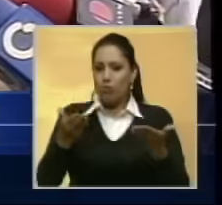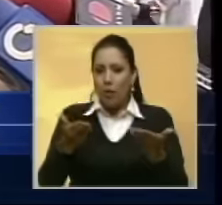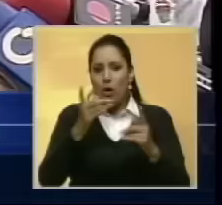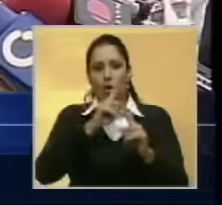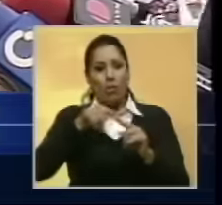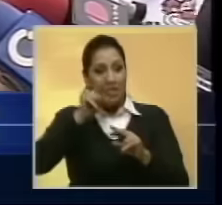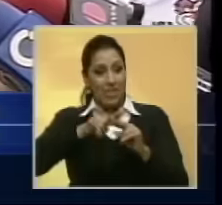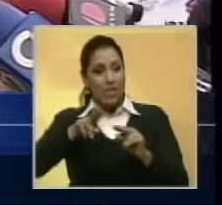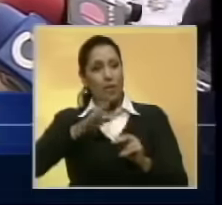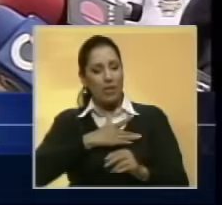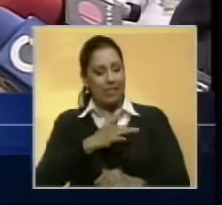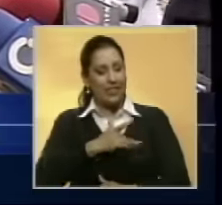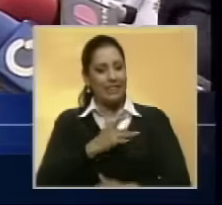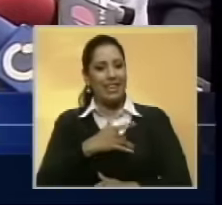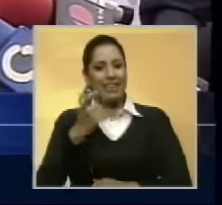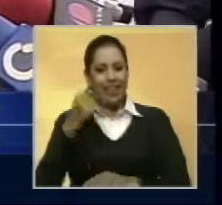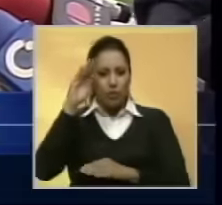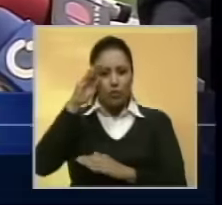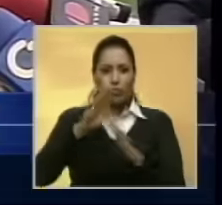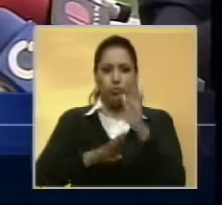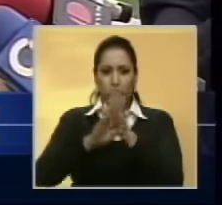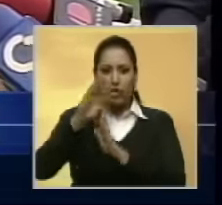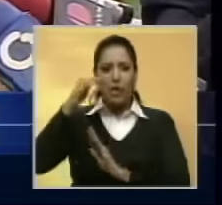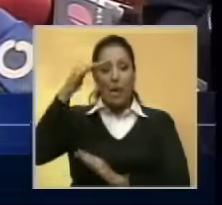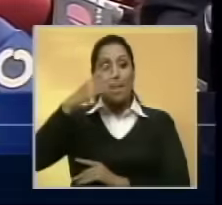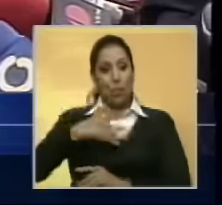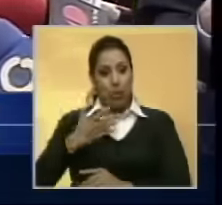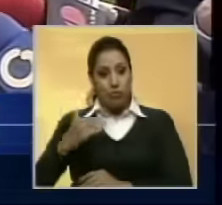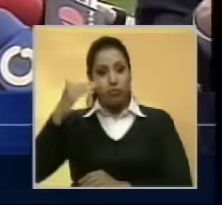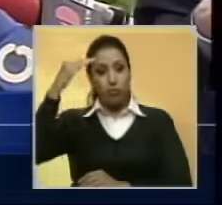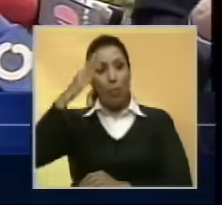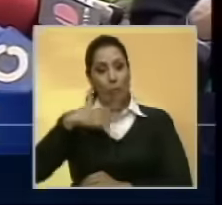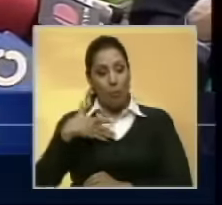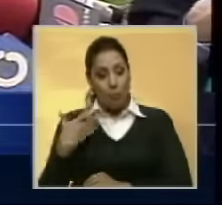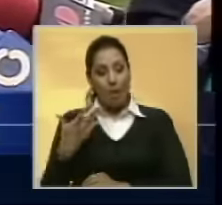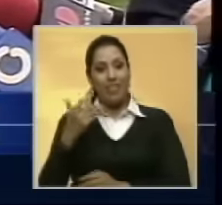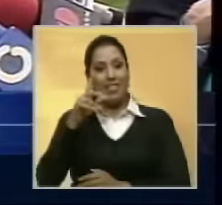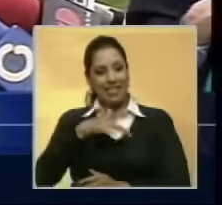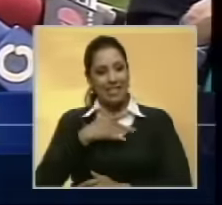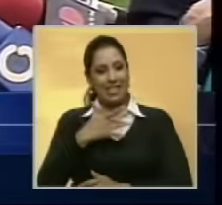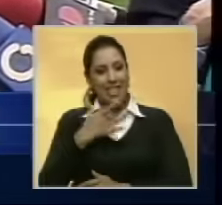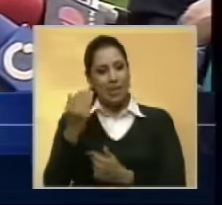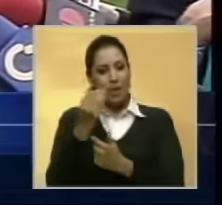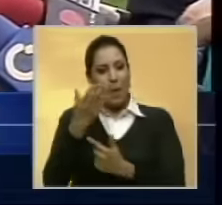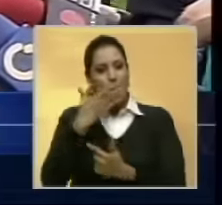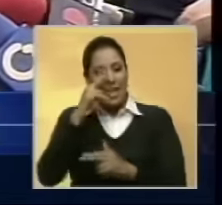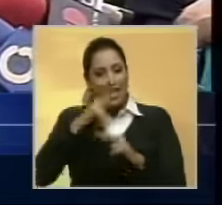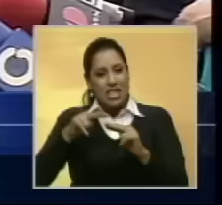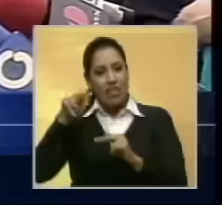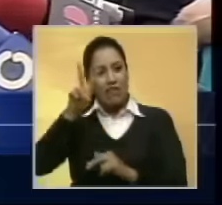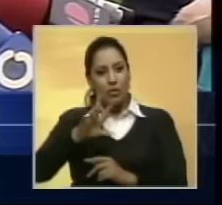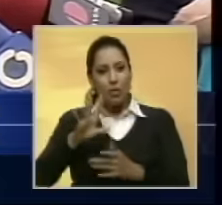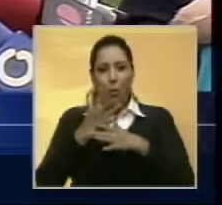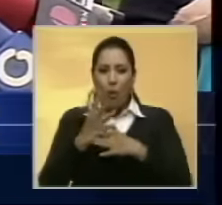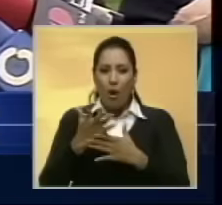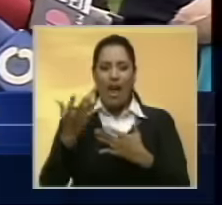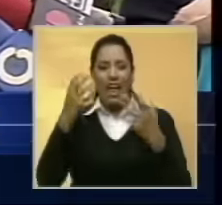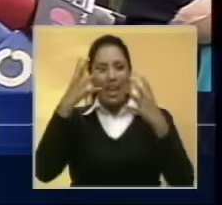que estos niños sientan que tienen futuro, porque merecen tener futuro, merecen sentirse como cualquier niño venezolano,